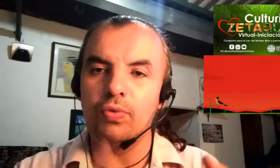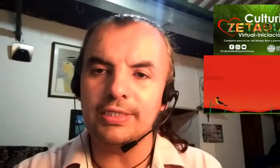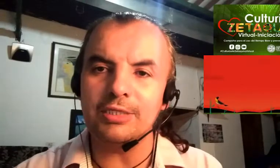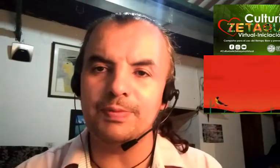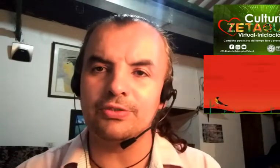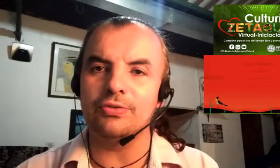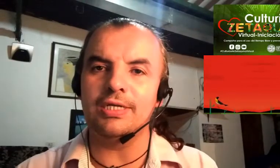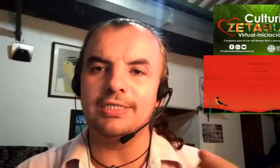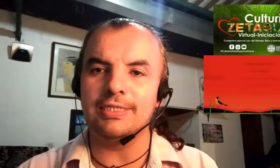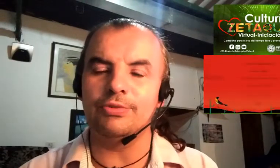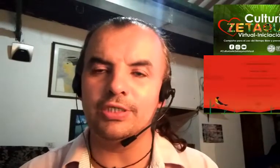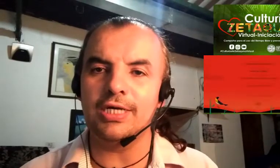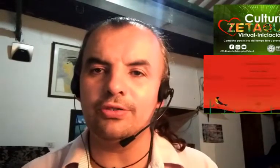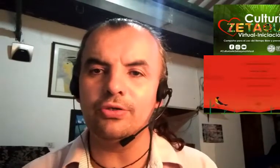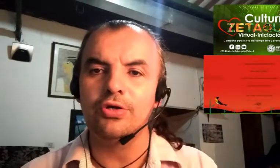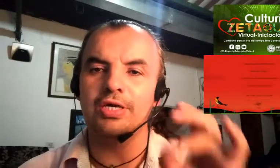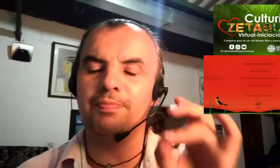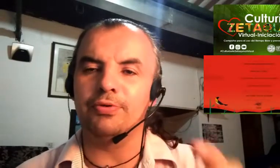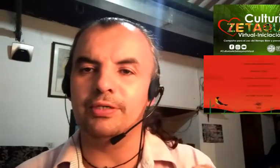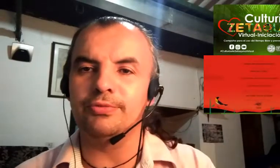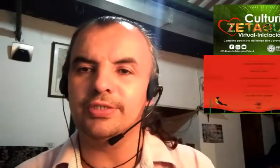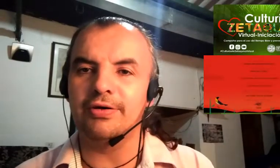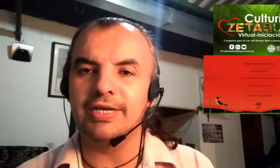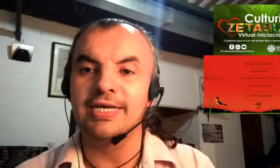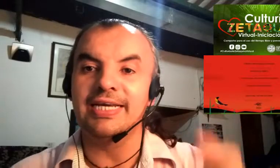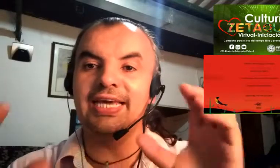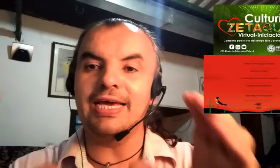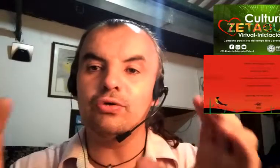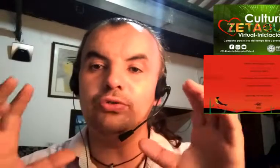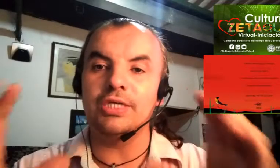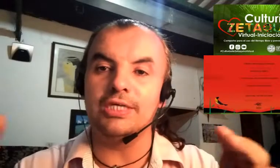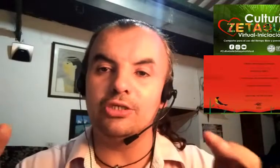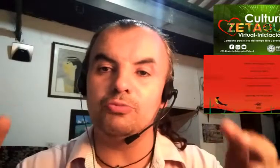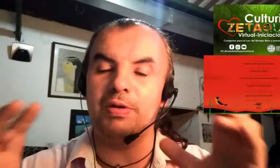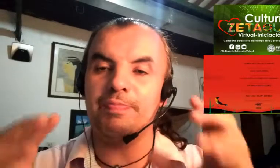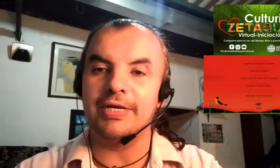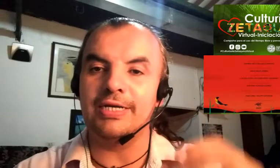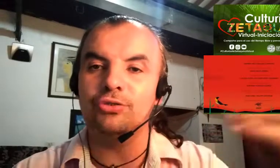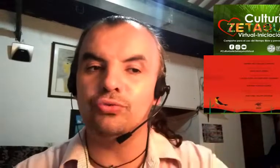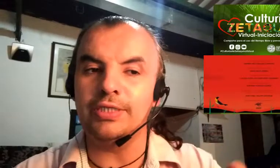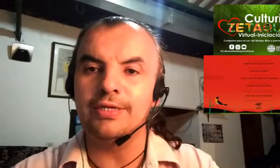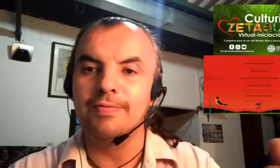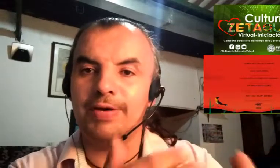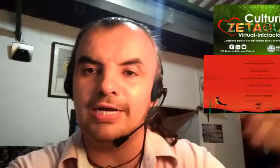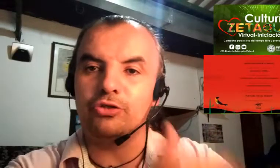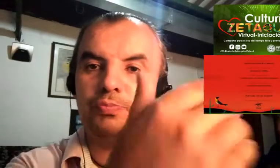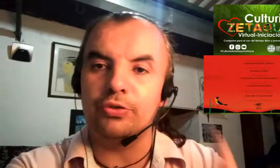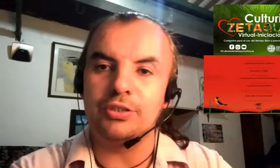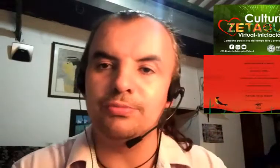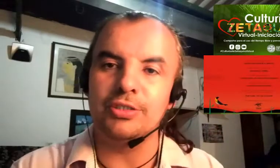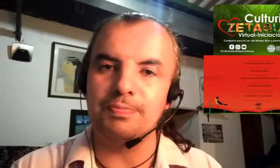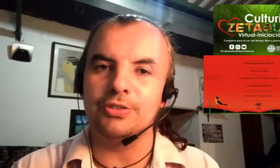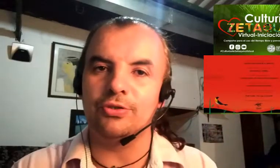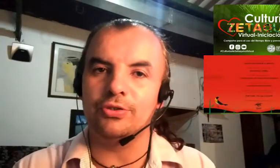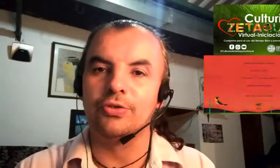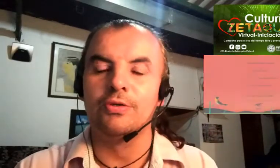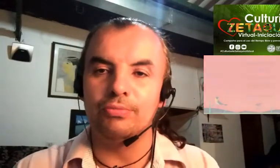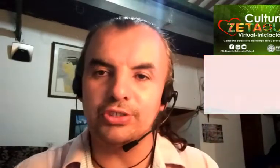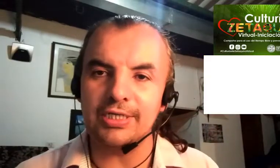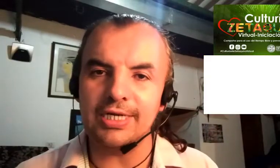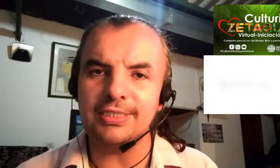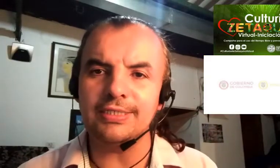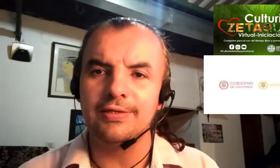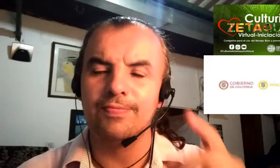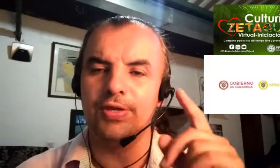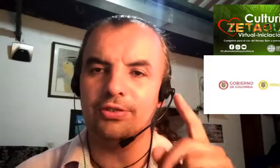a cuántas personas le estamos llegando y podemos saber qué contenidos preparar y subir para los próximos episodios.